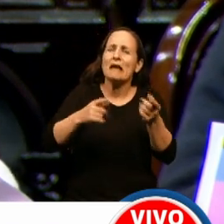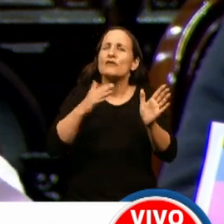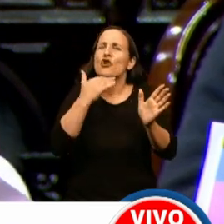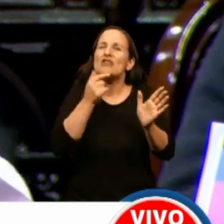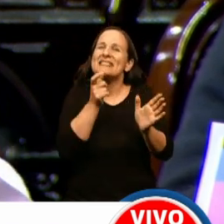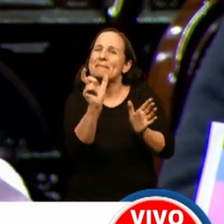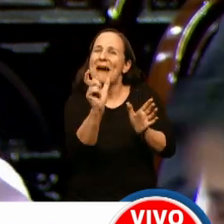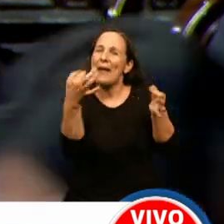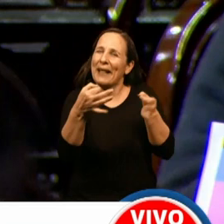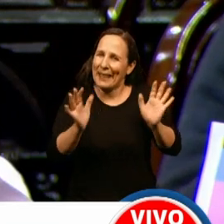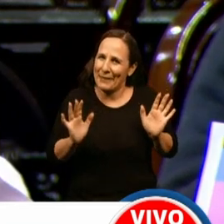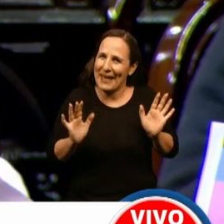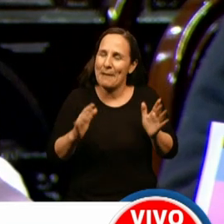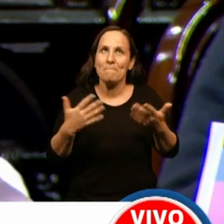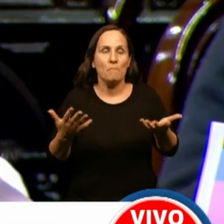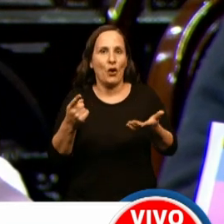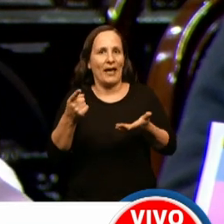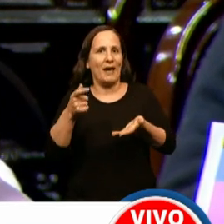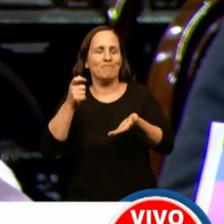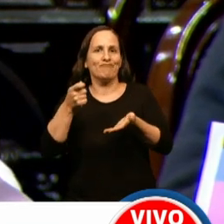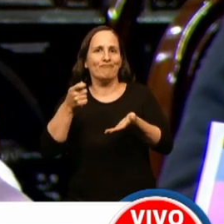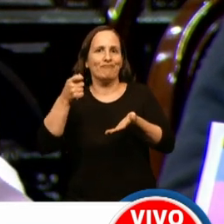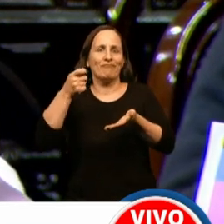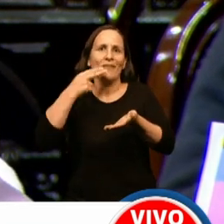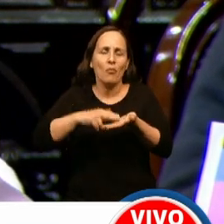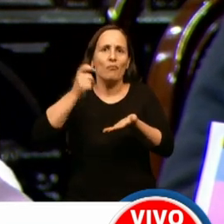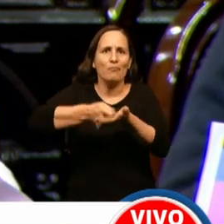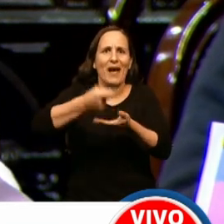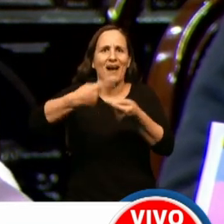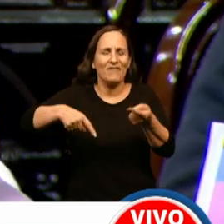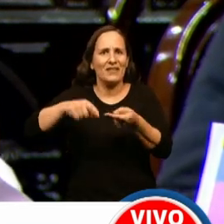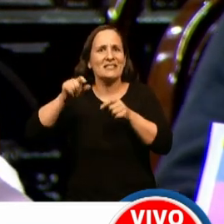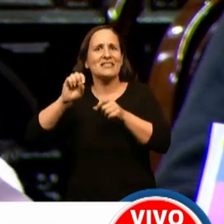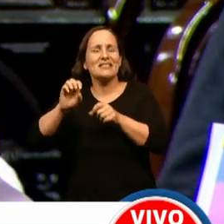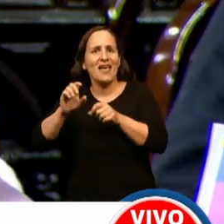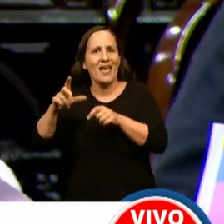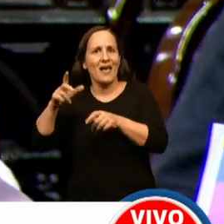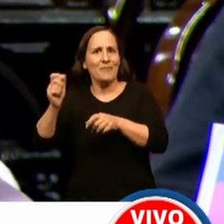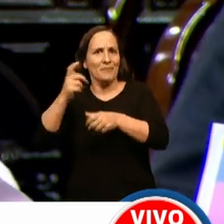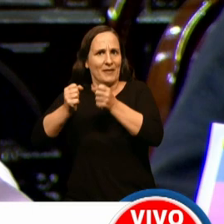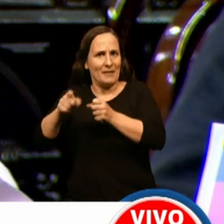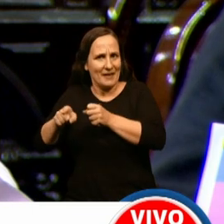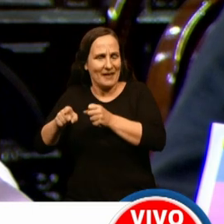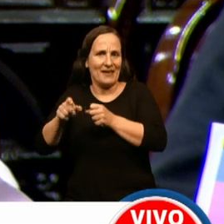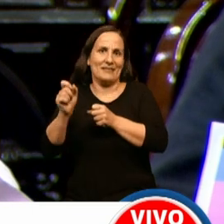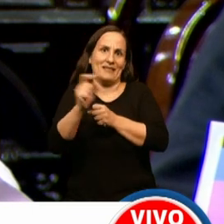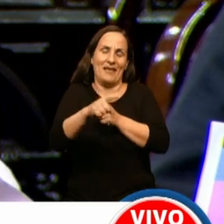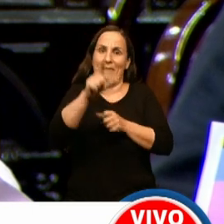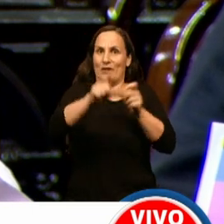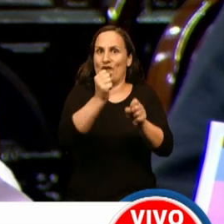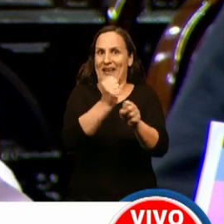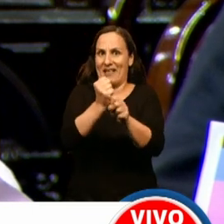todo bien dicho porque le la exhibición de las cargas sociales cuando hablamos de cargas sociales siempre es el salario diferido del trabajador y la trabajadora